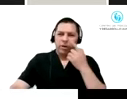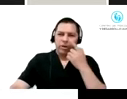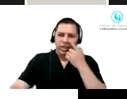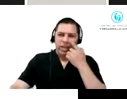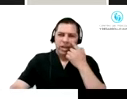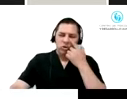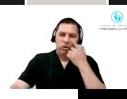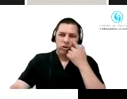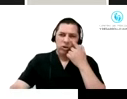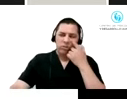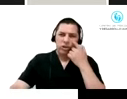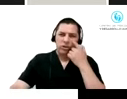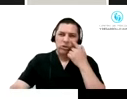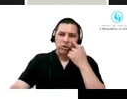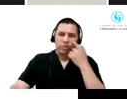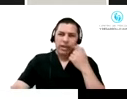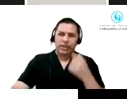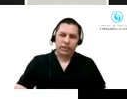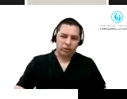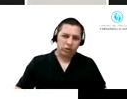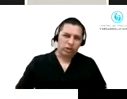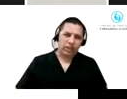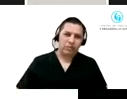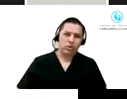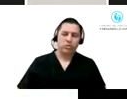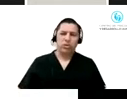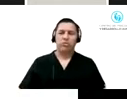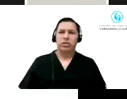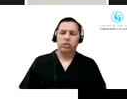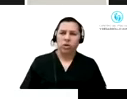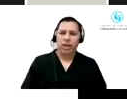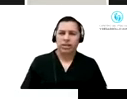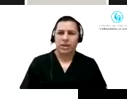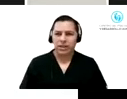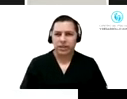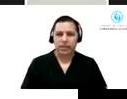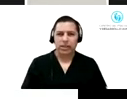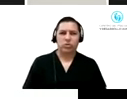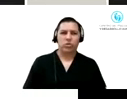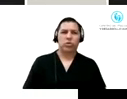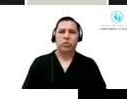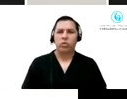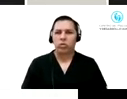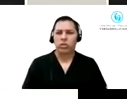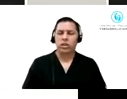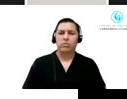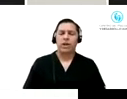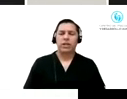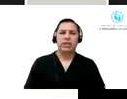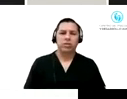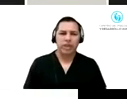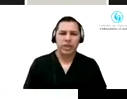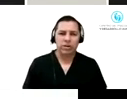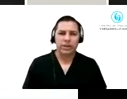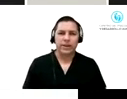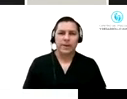Siempre cuando iniciamos los procesos grupales, nosotros atendemos grupos de hombres todas las semanas. Tenemos grupos los lunes, los martes,